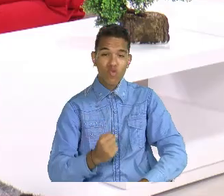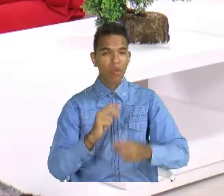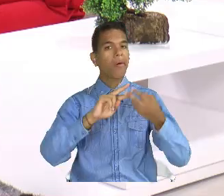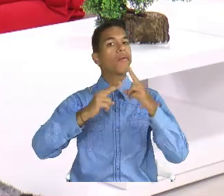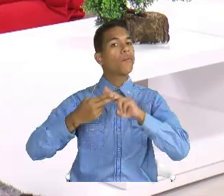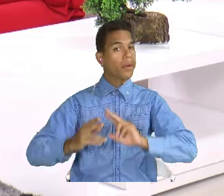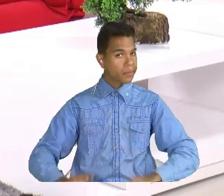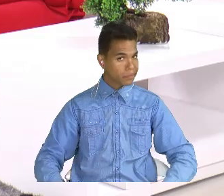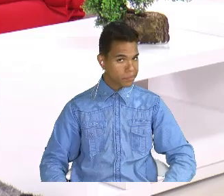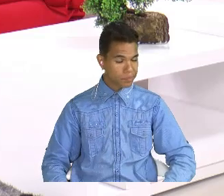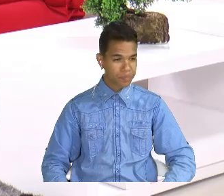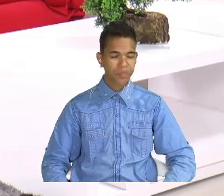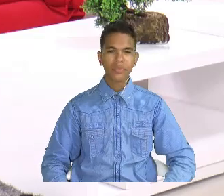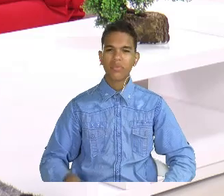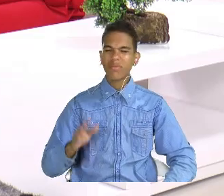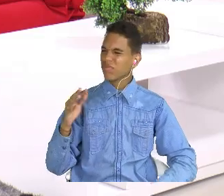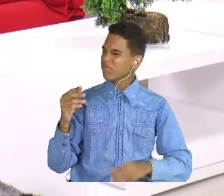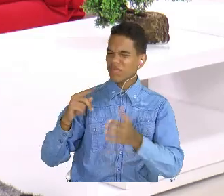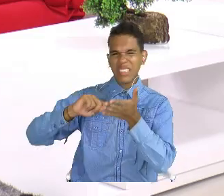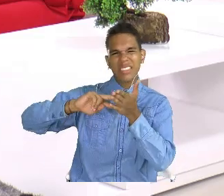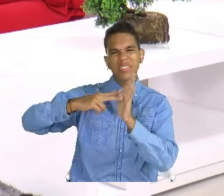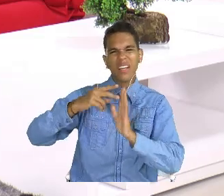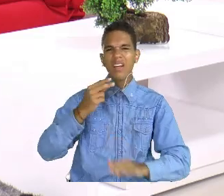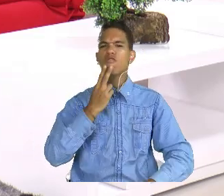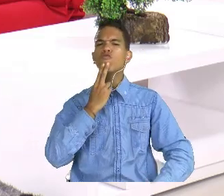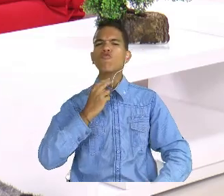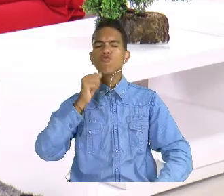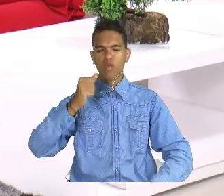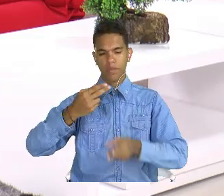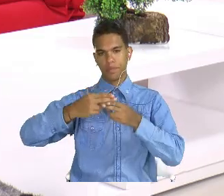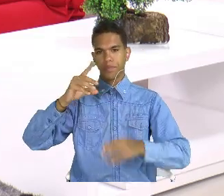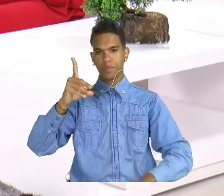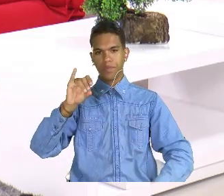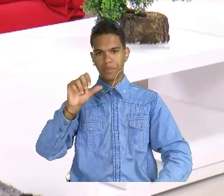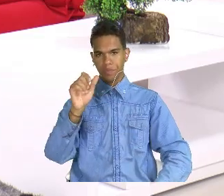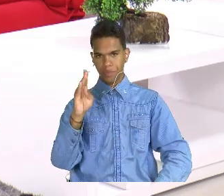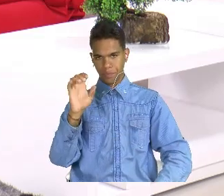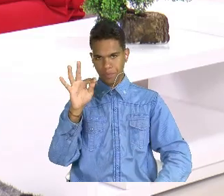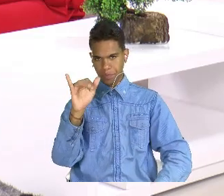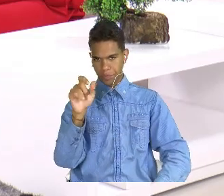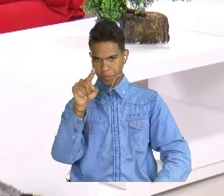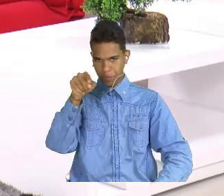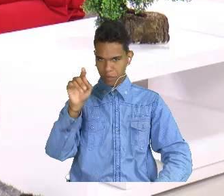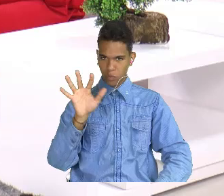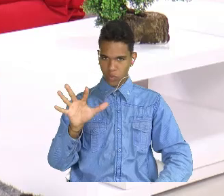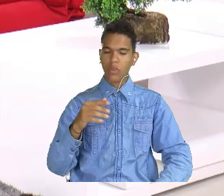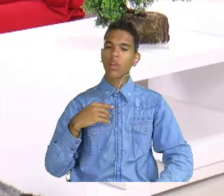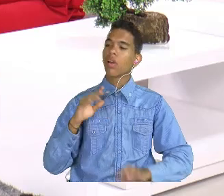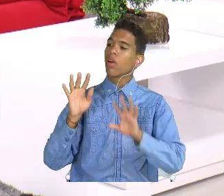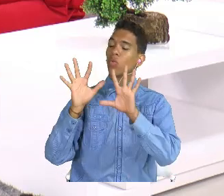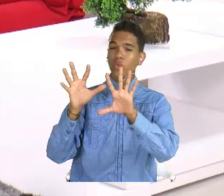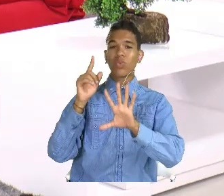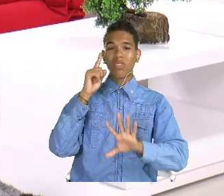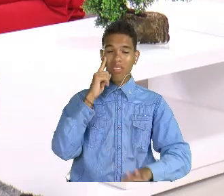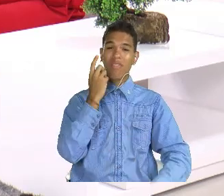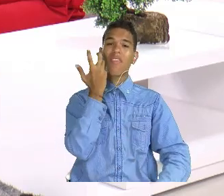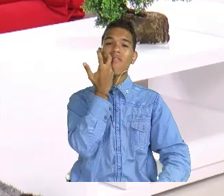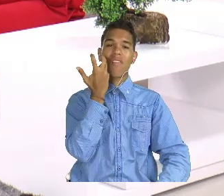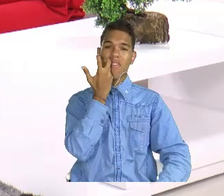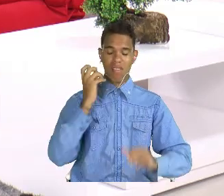Háblenos un poco, ¿qué es exactamente la diabetes? Bueno, la diabetes, como ya lo dije, es una enfermedad metabólica que tiene que ver